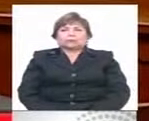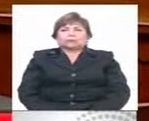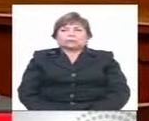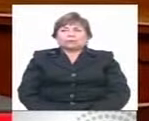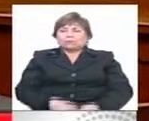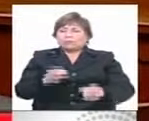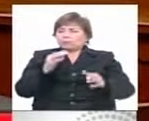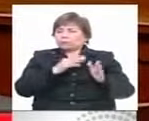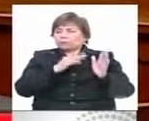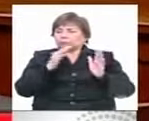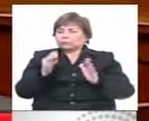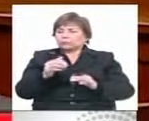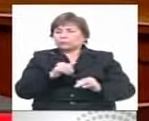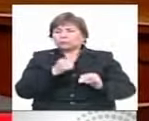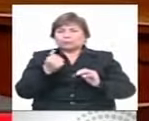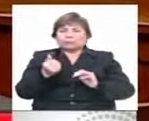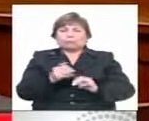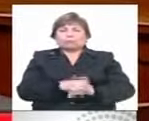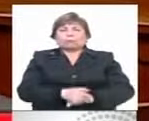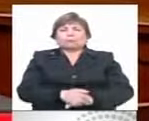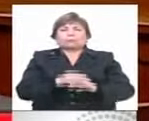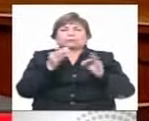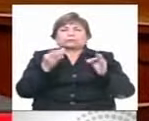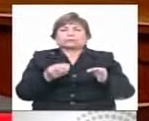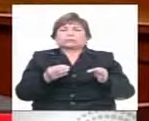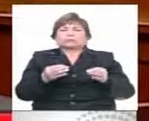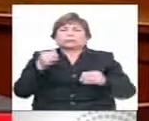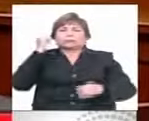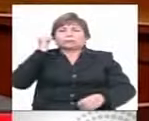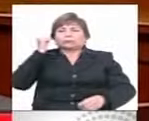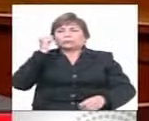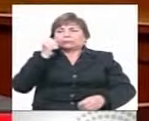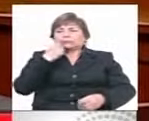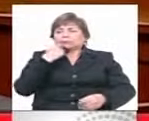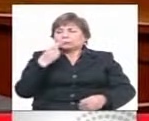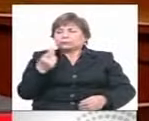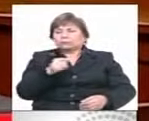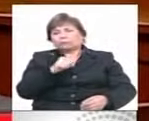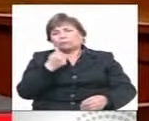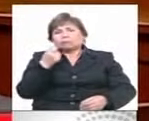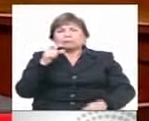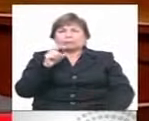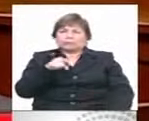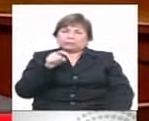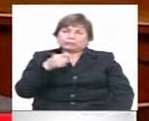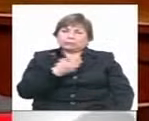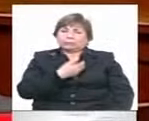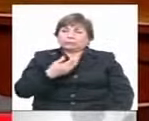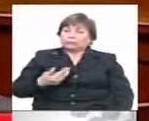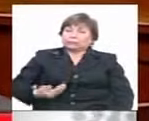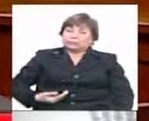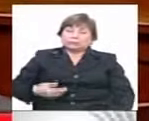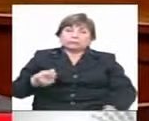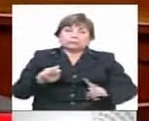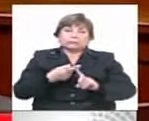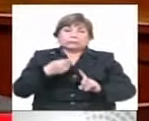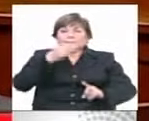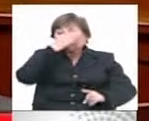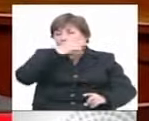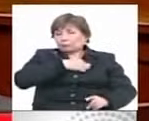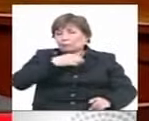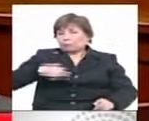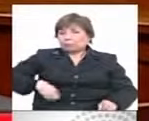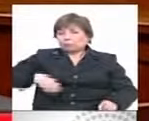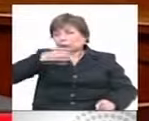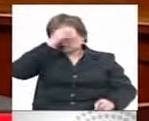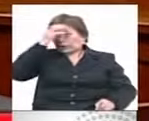Pasemos ahora a hablar de otro ámbito fundamental de los derechos, que es otra prioridad de este gobierno, del presidente Castillo y